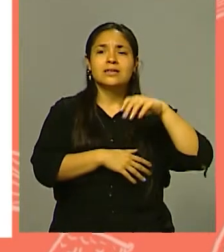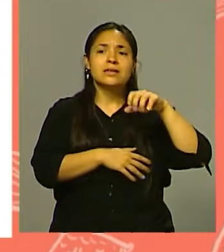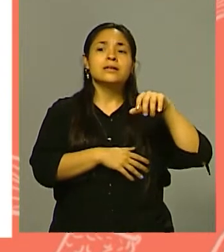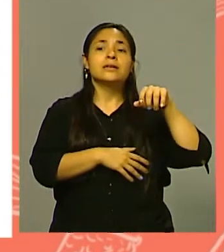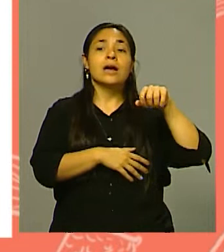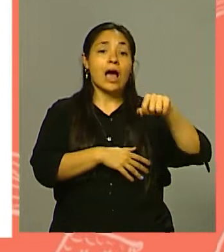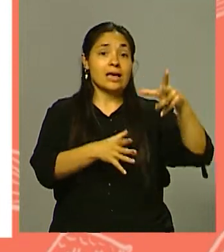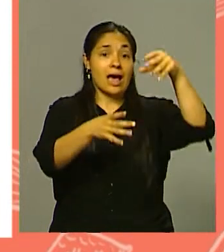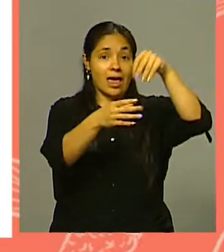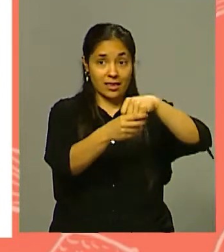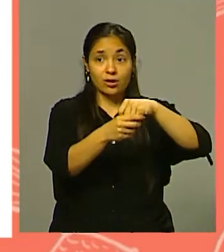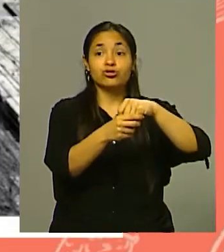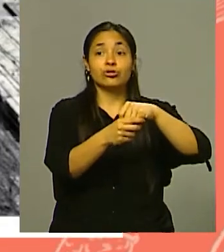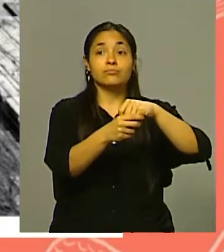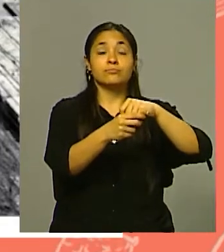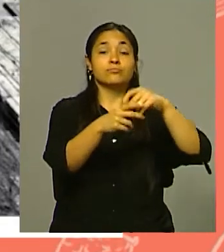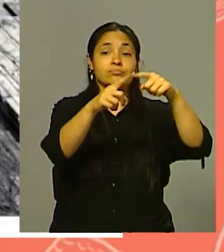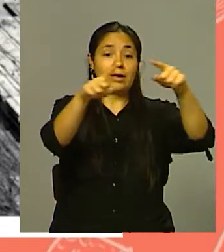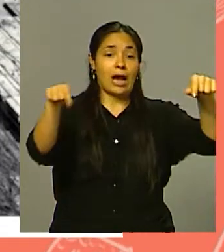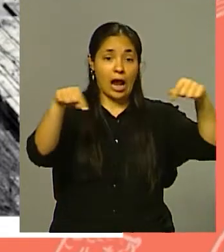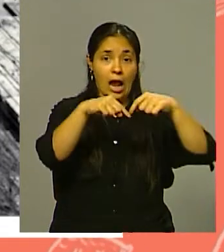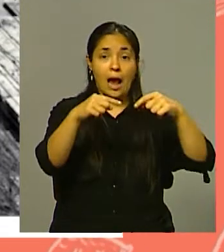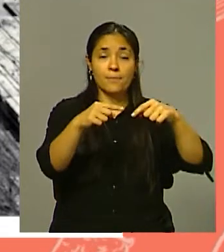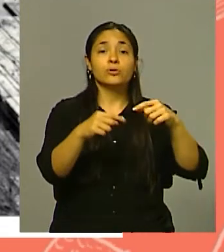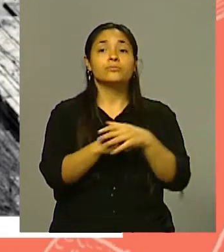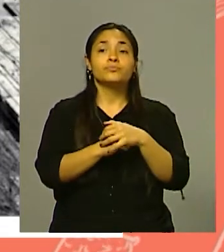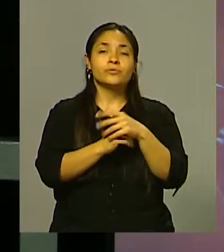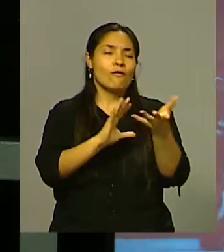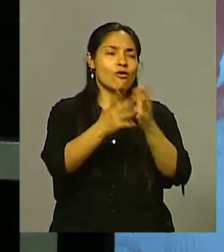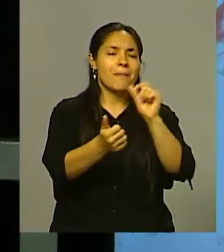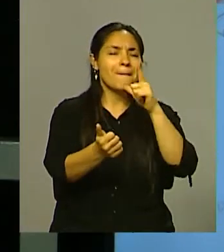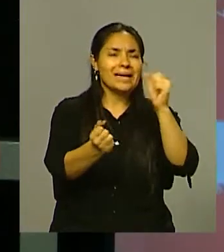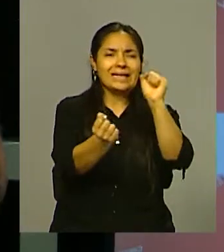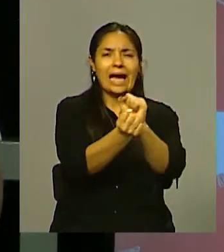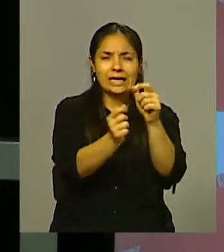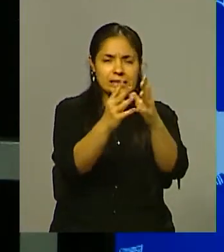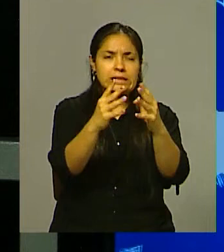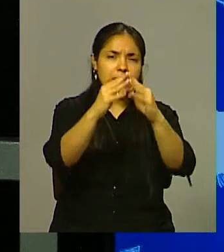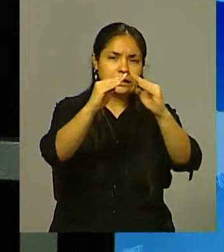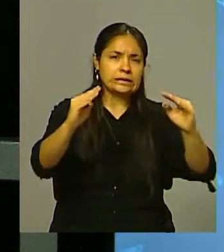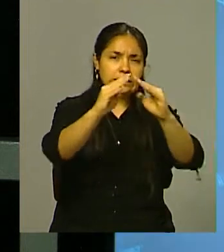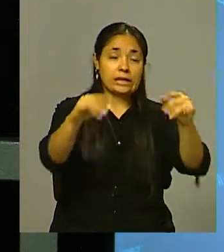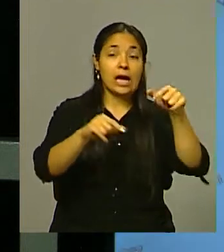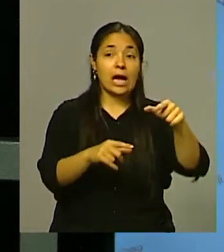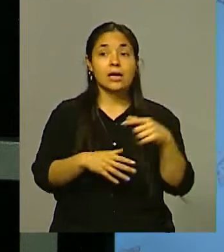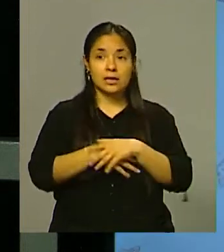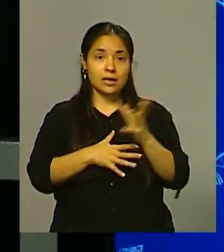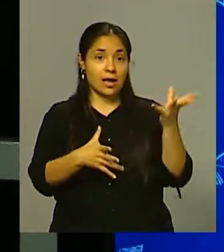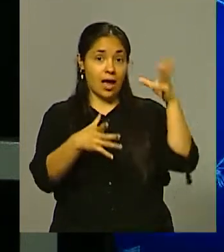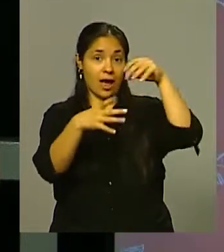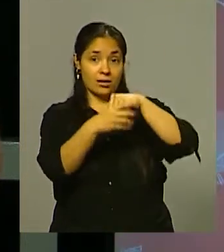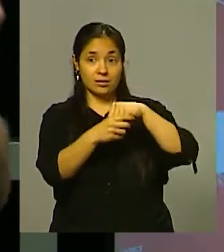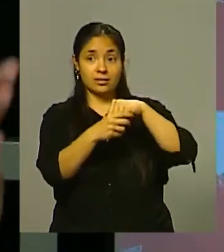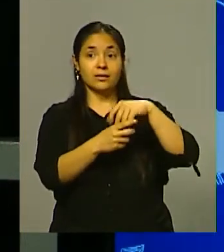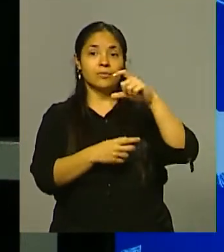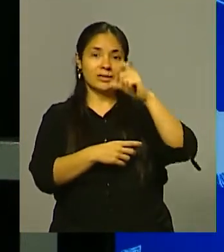de concentración de Mauthausen, César Orquín Serra creó un microcosmos. Creó